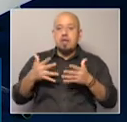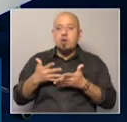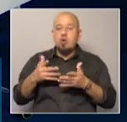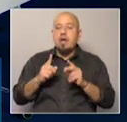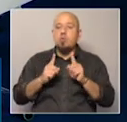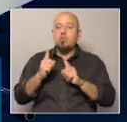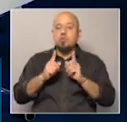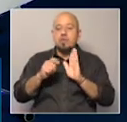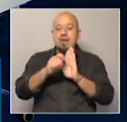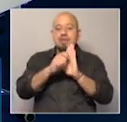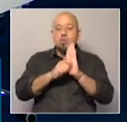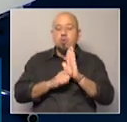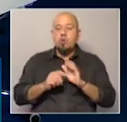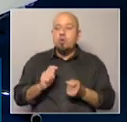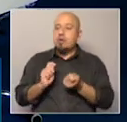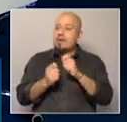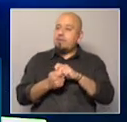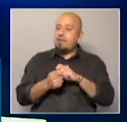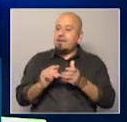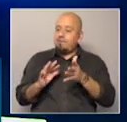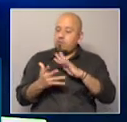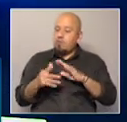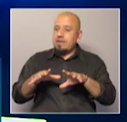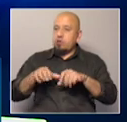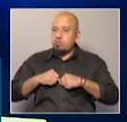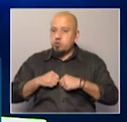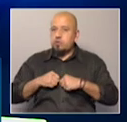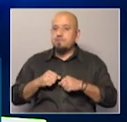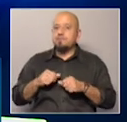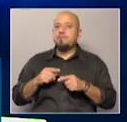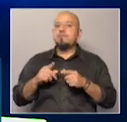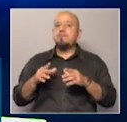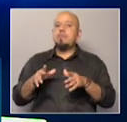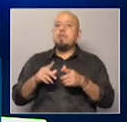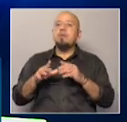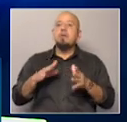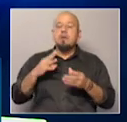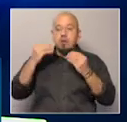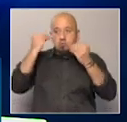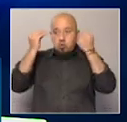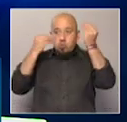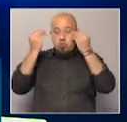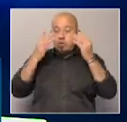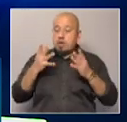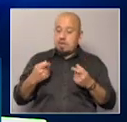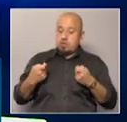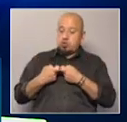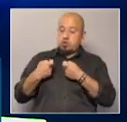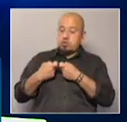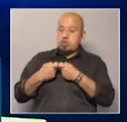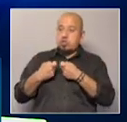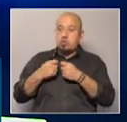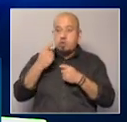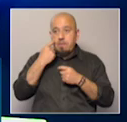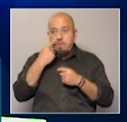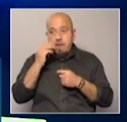algunos artículos que también modifican el régimen de adopción y que, como bien decías, preocupó particularmente a la Asociación de Padres Adoptantes